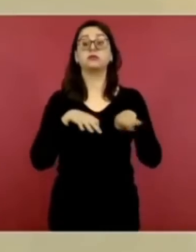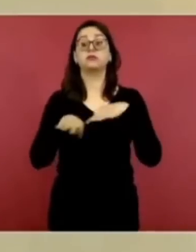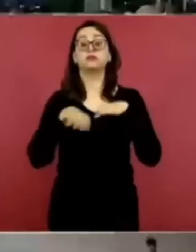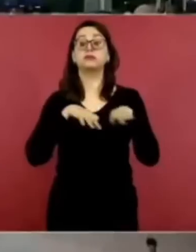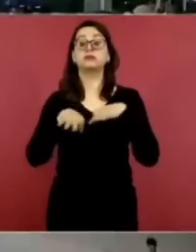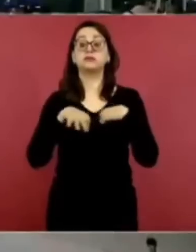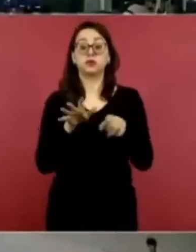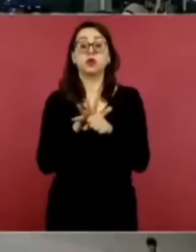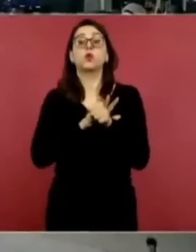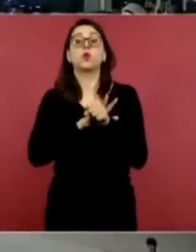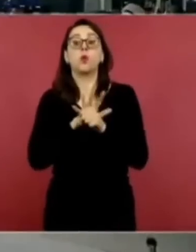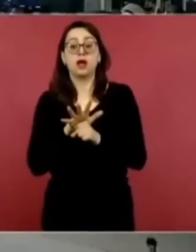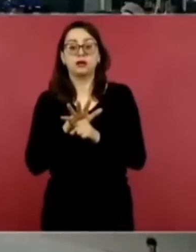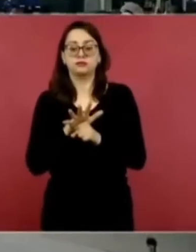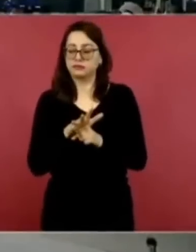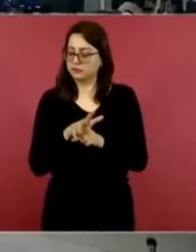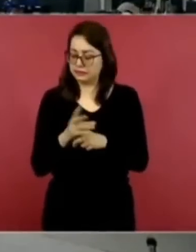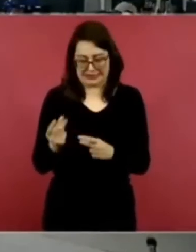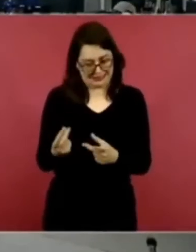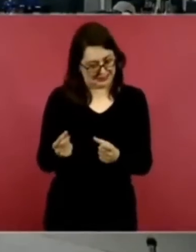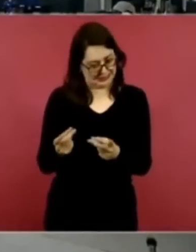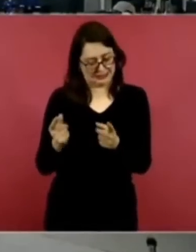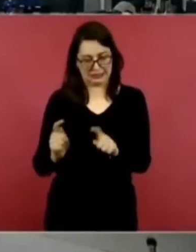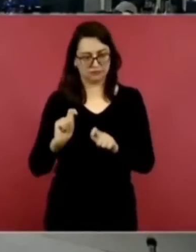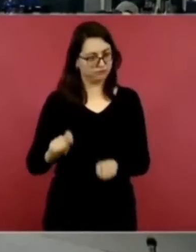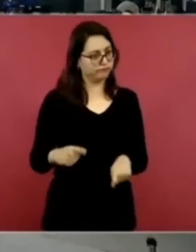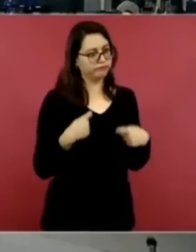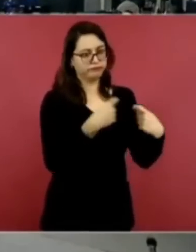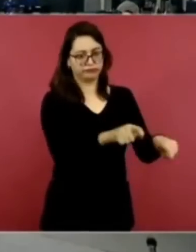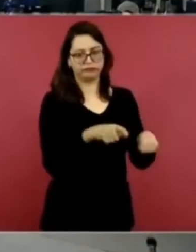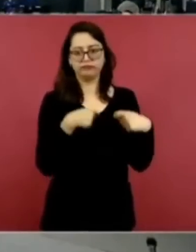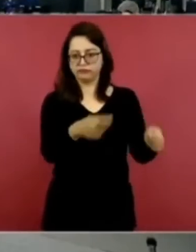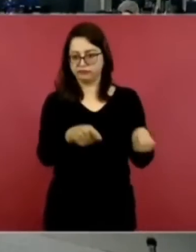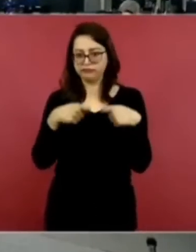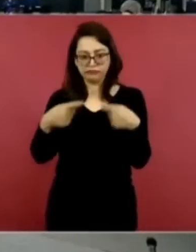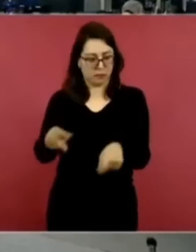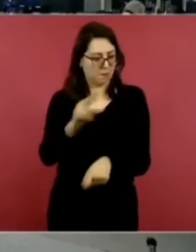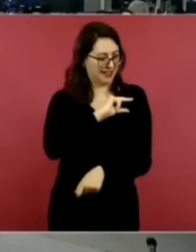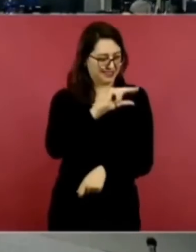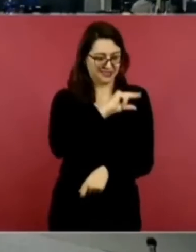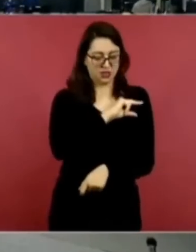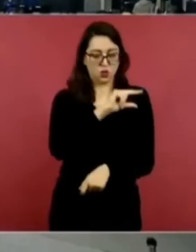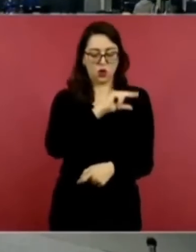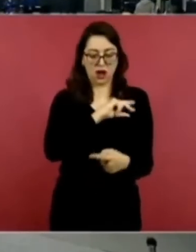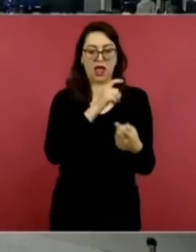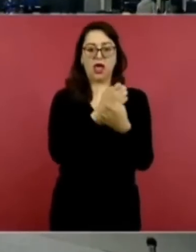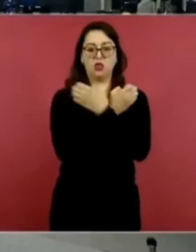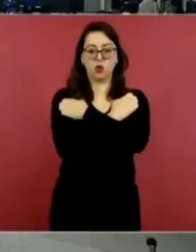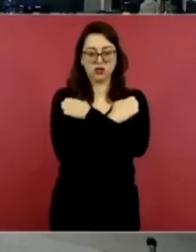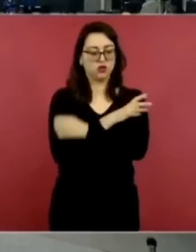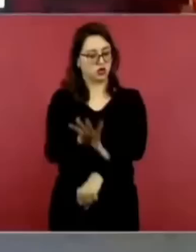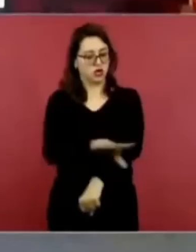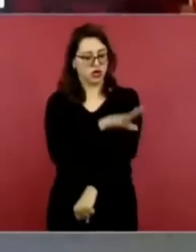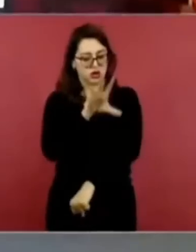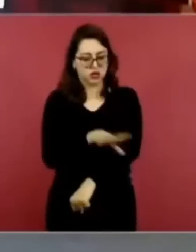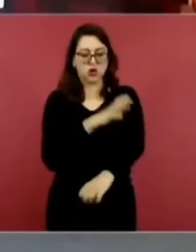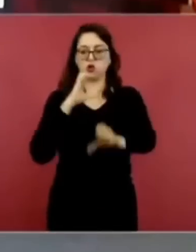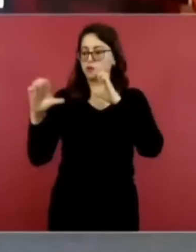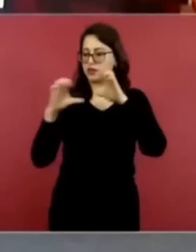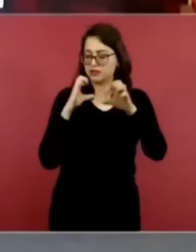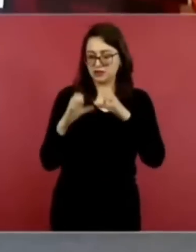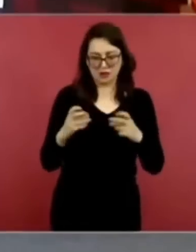profundizar en las privatizaciones del sector energético la educación la seguridad social y las comunicaciones